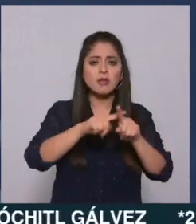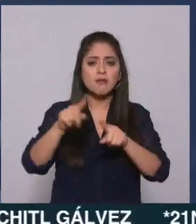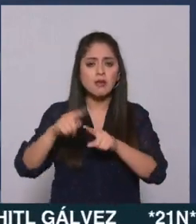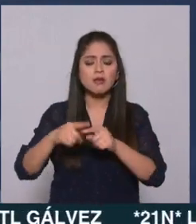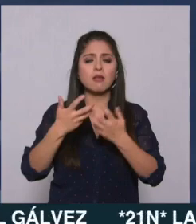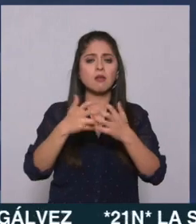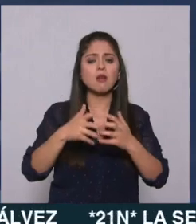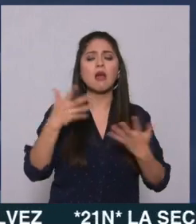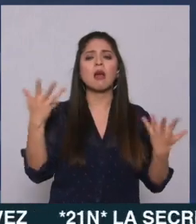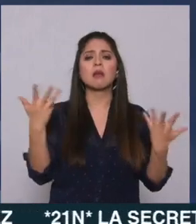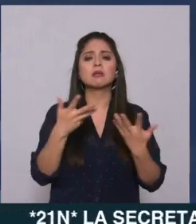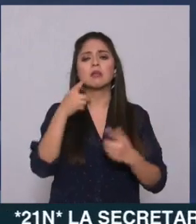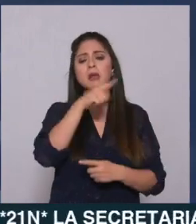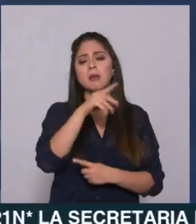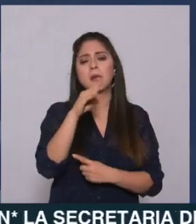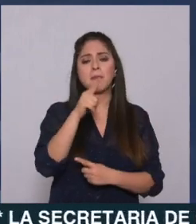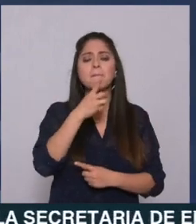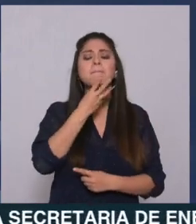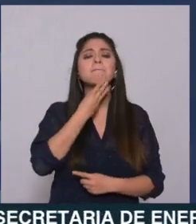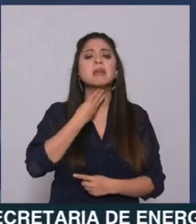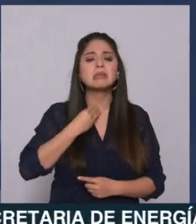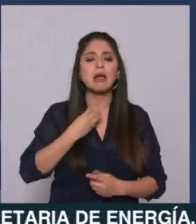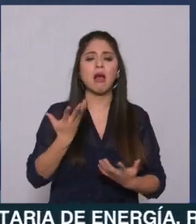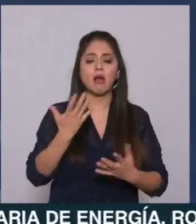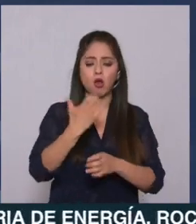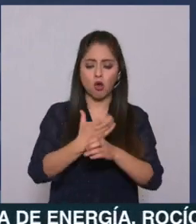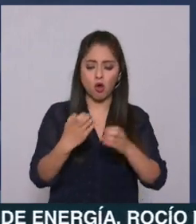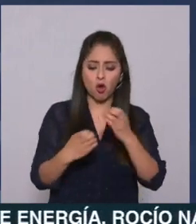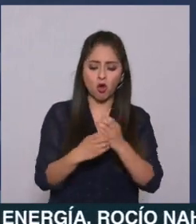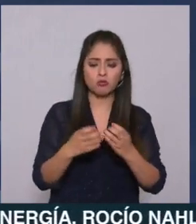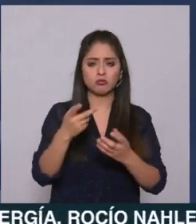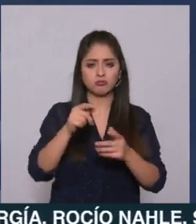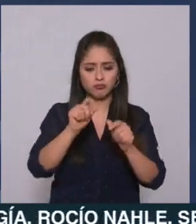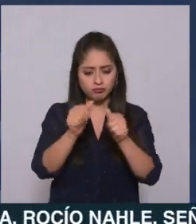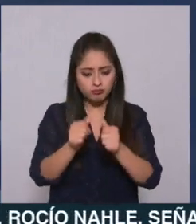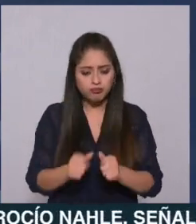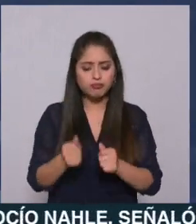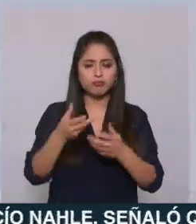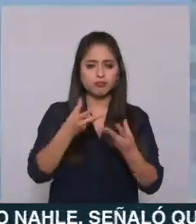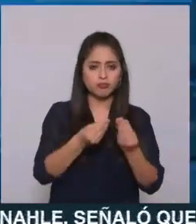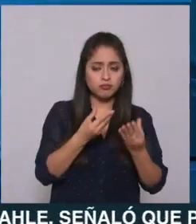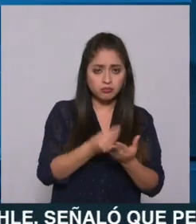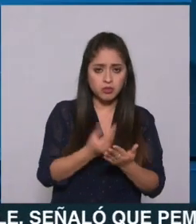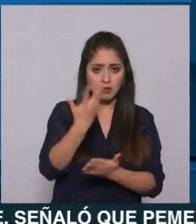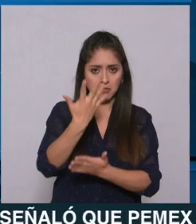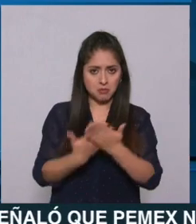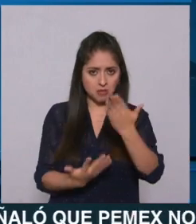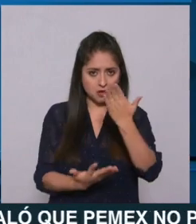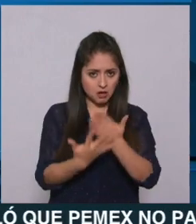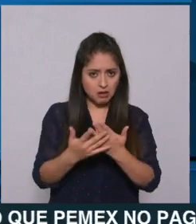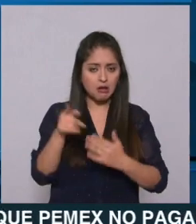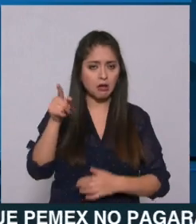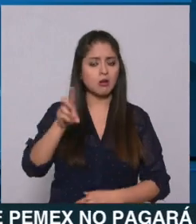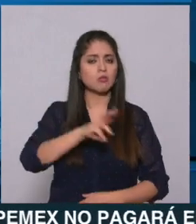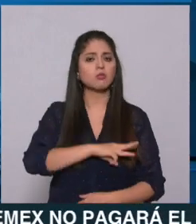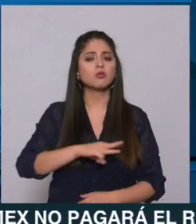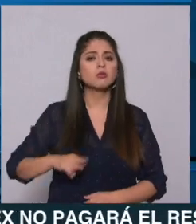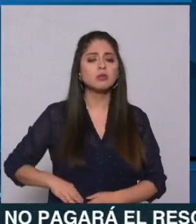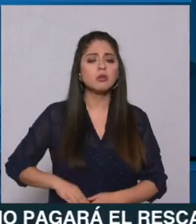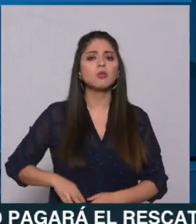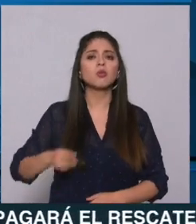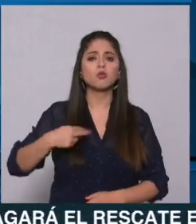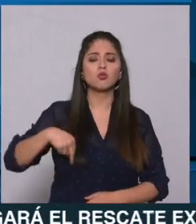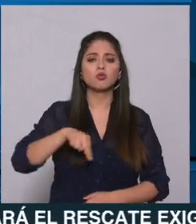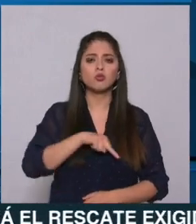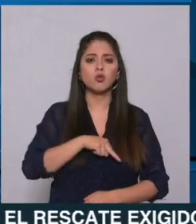el mezcal, las artesanías, la energía que mismo estamos fabricando y produciendo en el municipio y ofreciendo